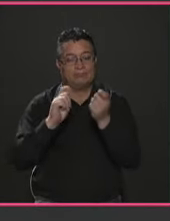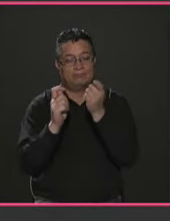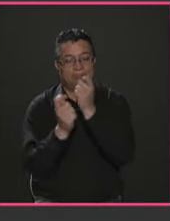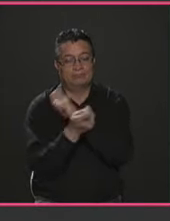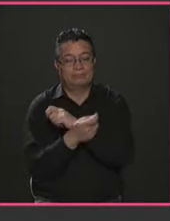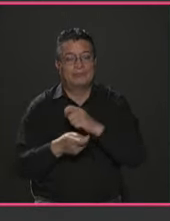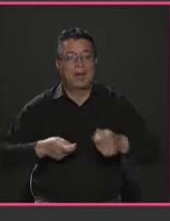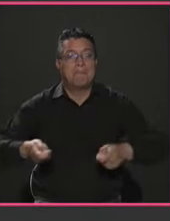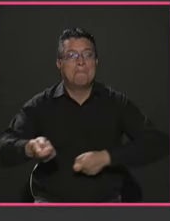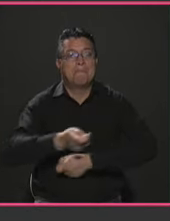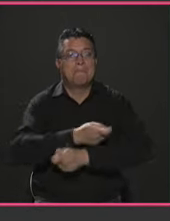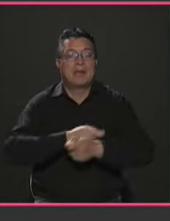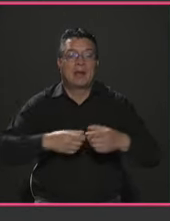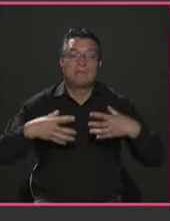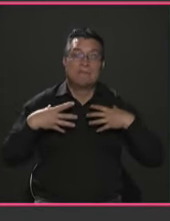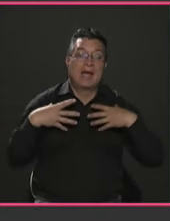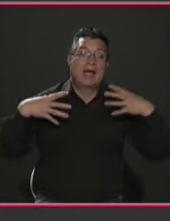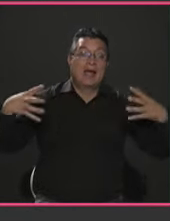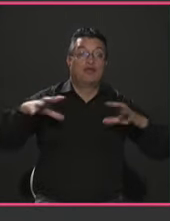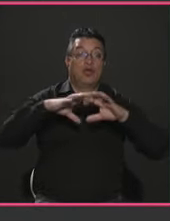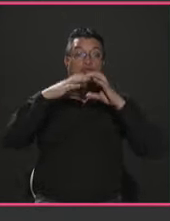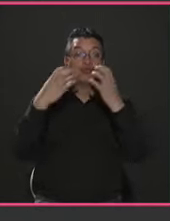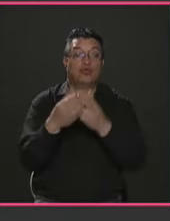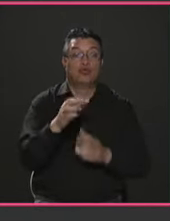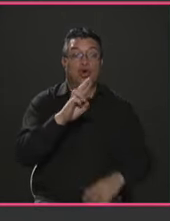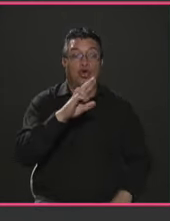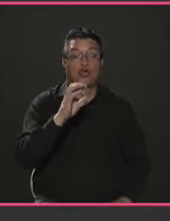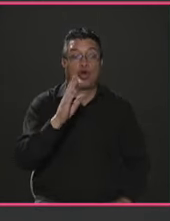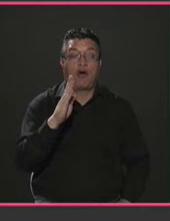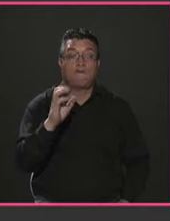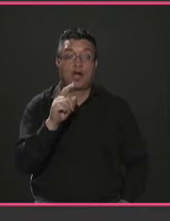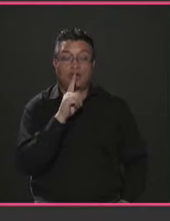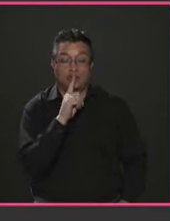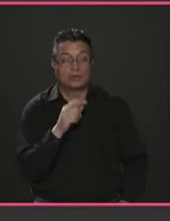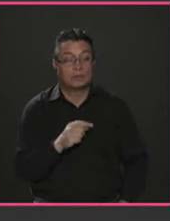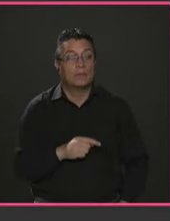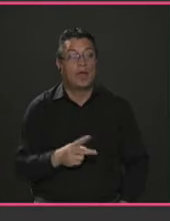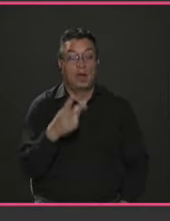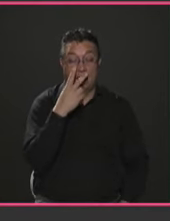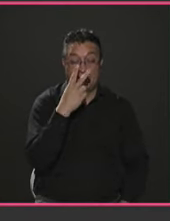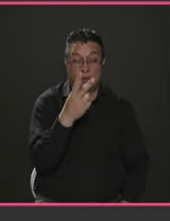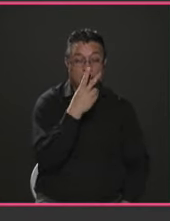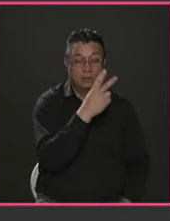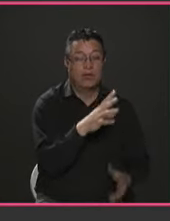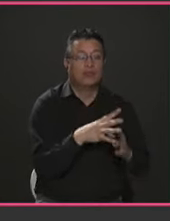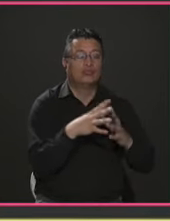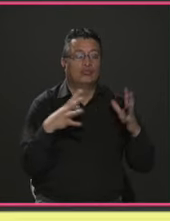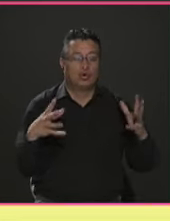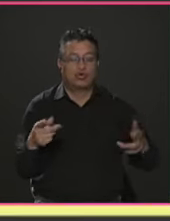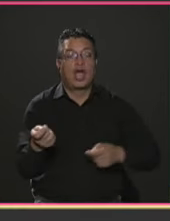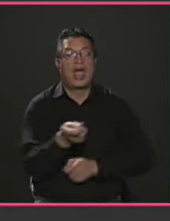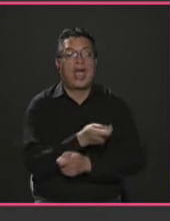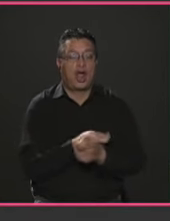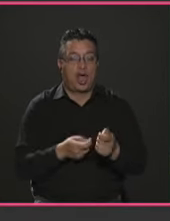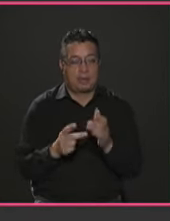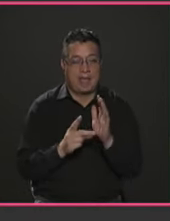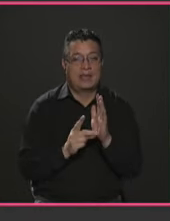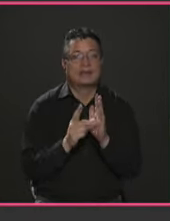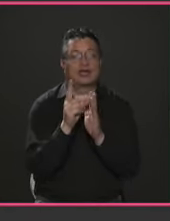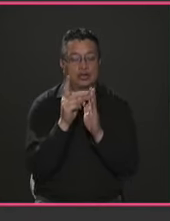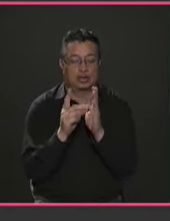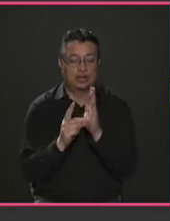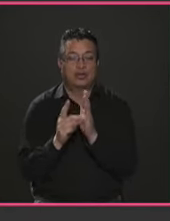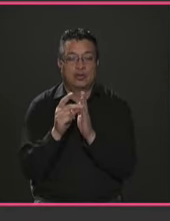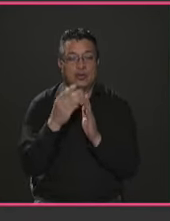mercado más grande del Mundo con robots vemos que hay muchas economías en desarrollo que